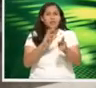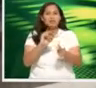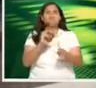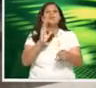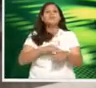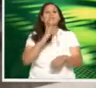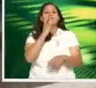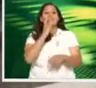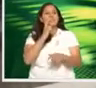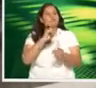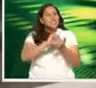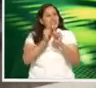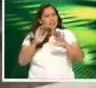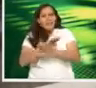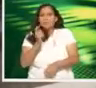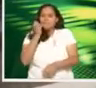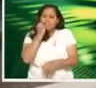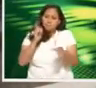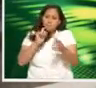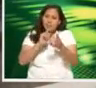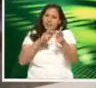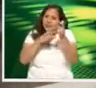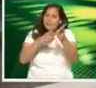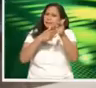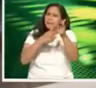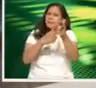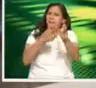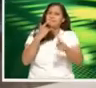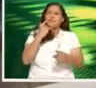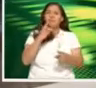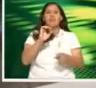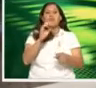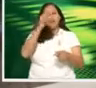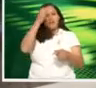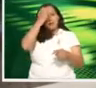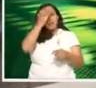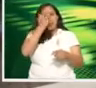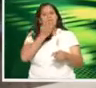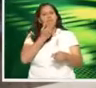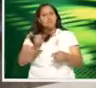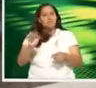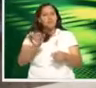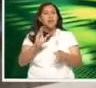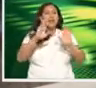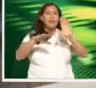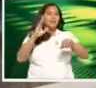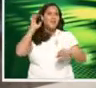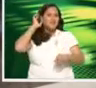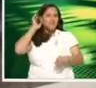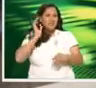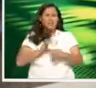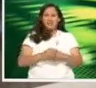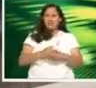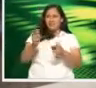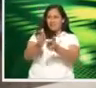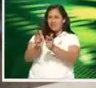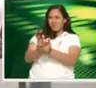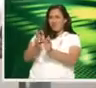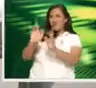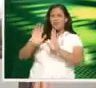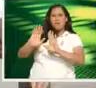sabe adaptarse o responder a sus nuevas circunstancias. Tiene la capacidad, ¿no? A veces escuchas, ¿no? Sí. Tal tribu urbana está